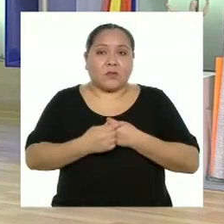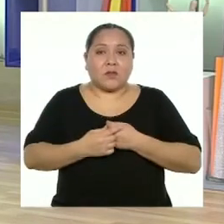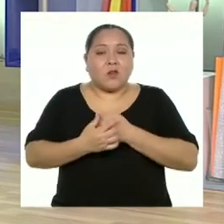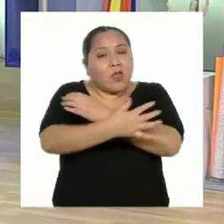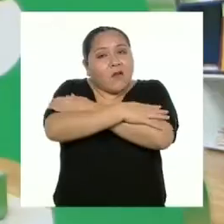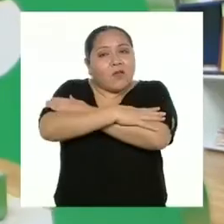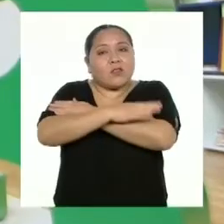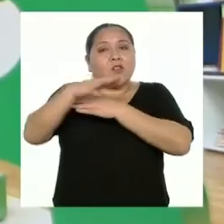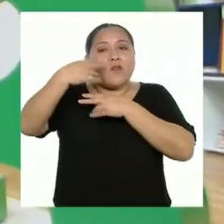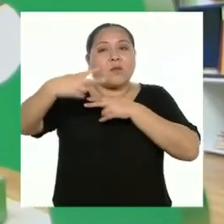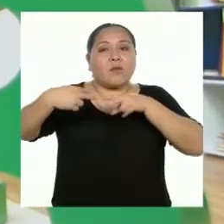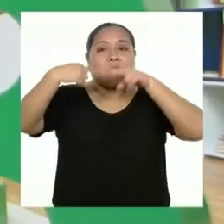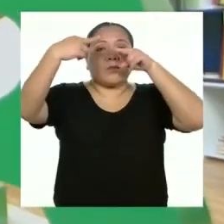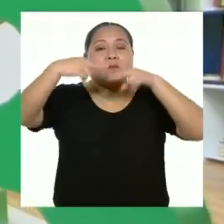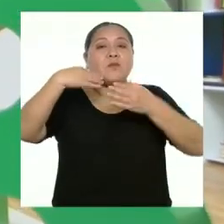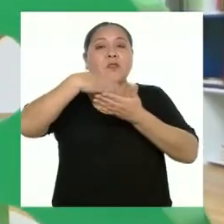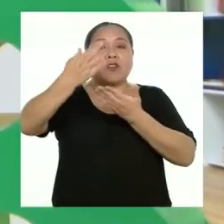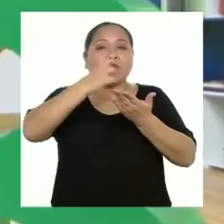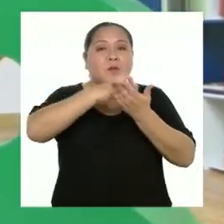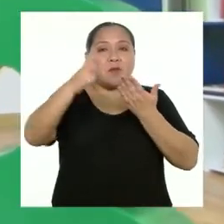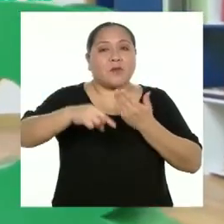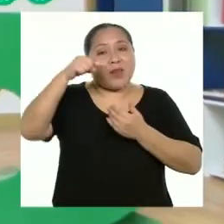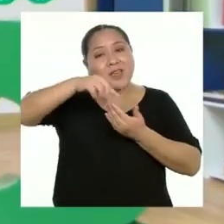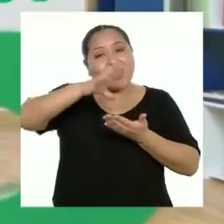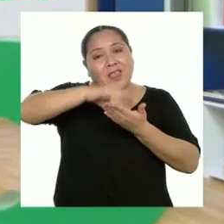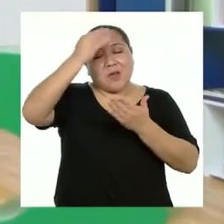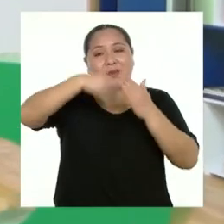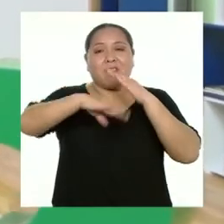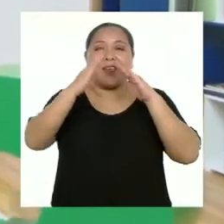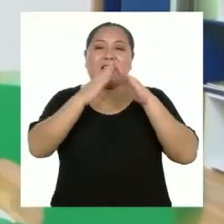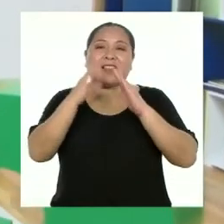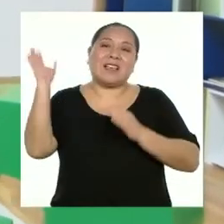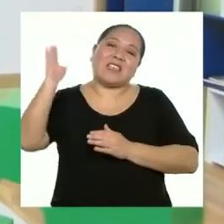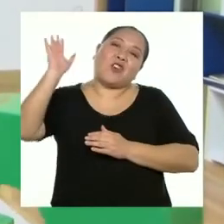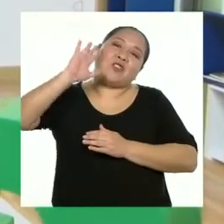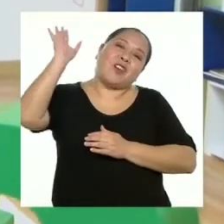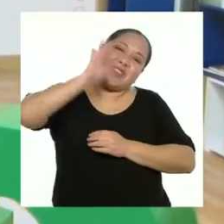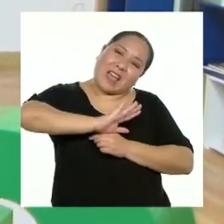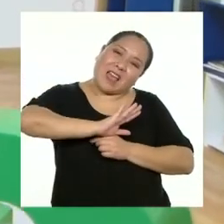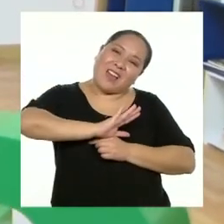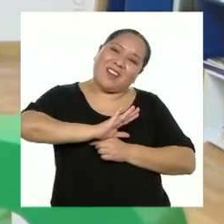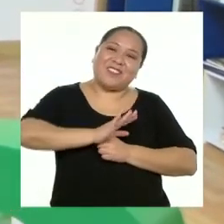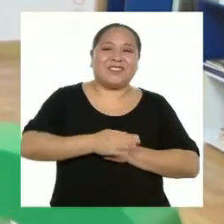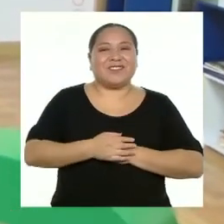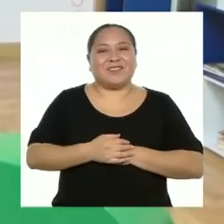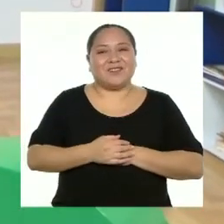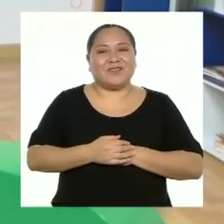de Aprendo en Casa. ¡Chao, chao, chao!